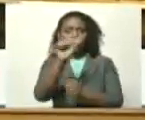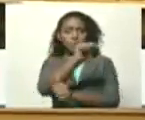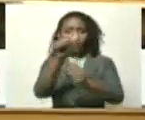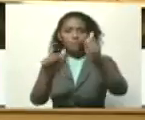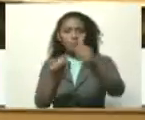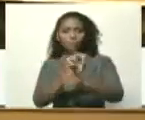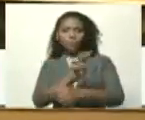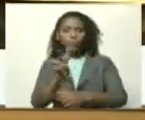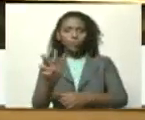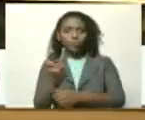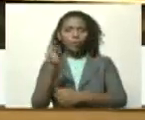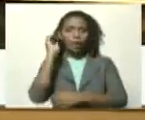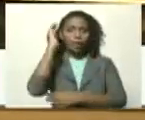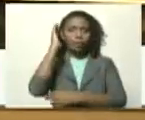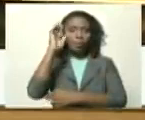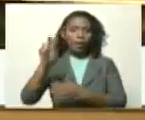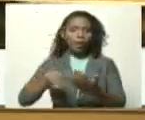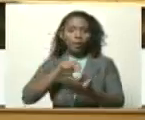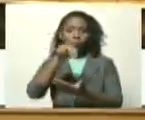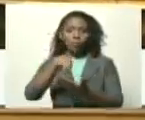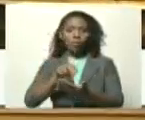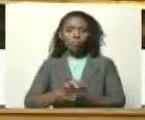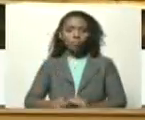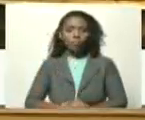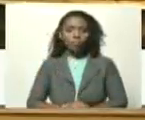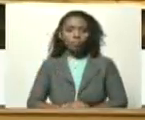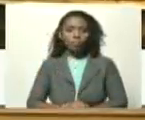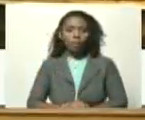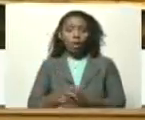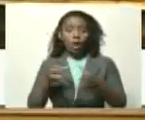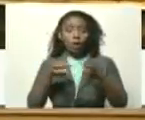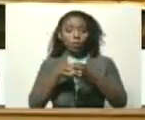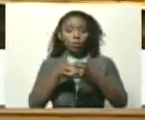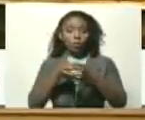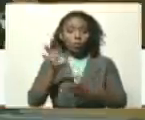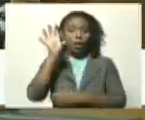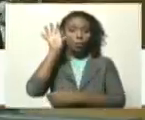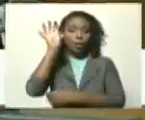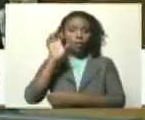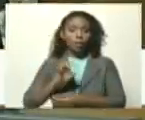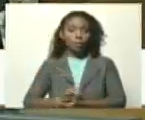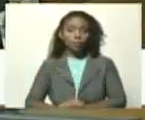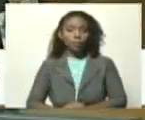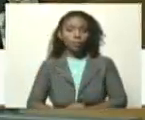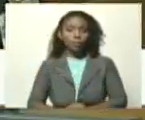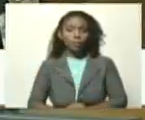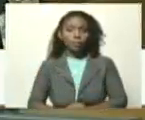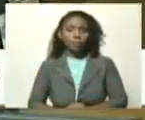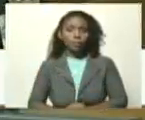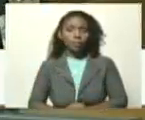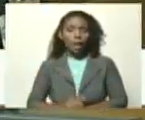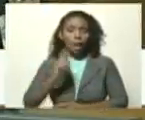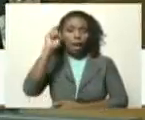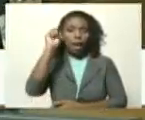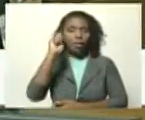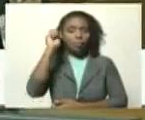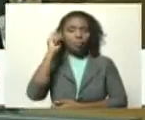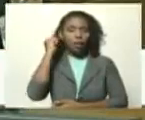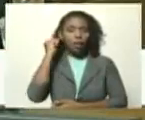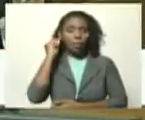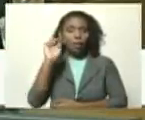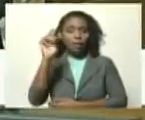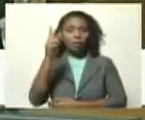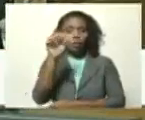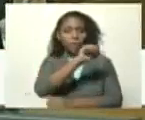vicepresidencia de la Asamblea Nacional. Por el Bloque de la Patria, la diputada para la